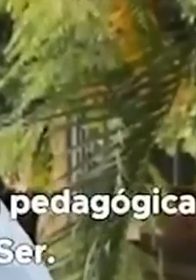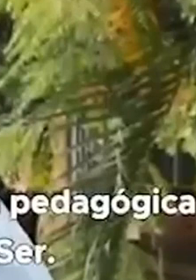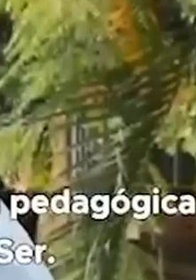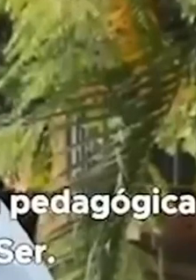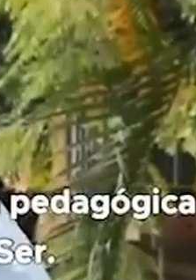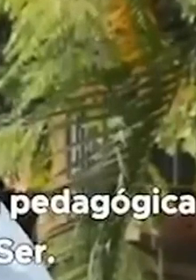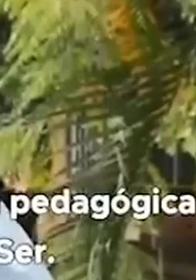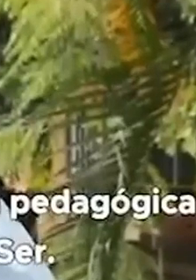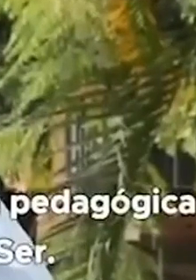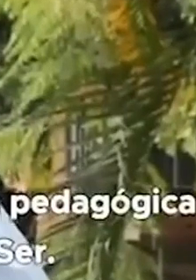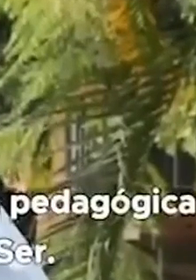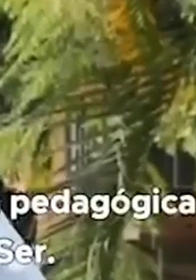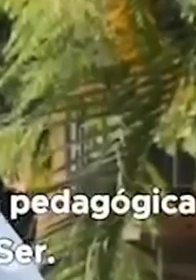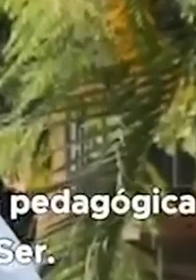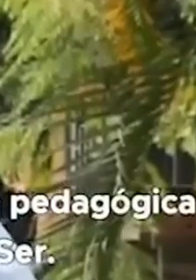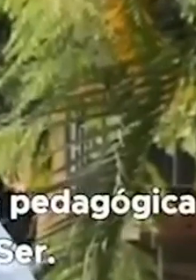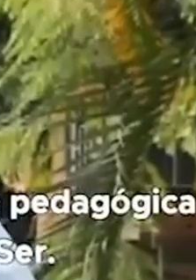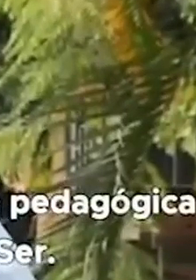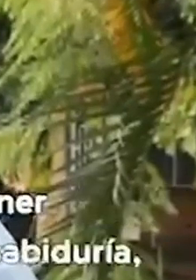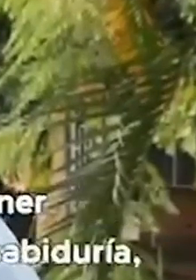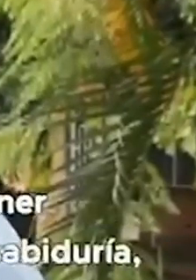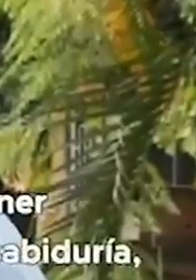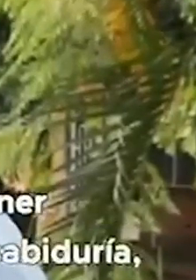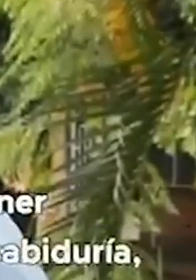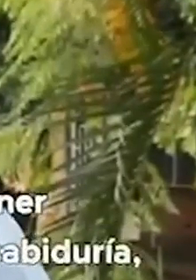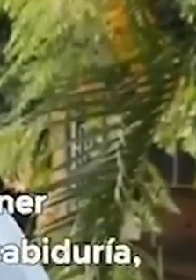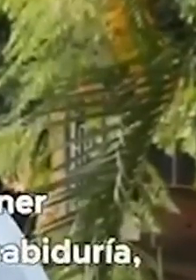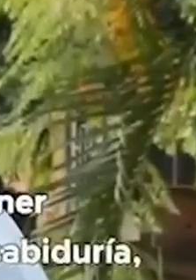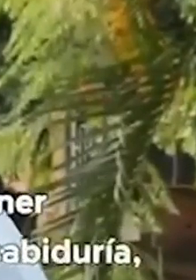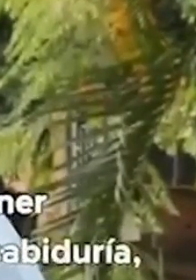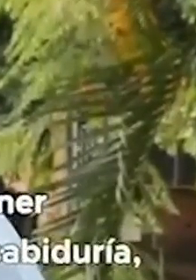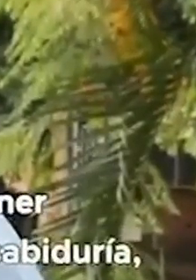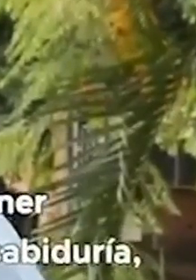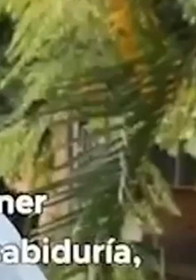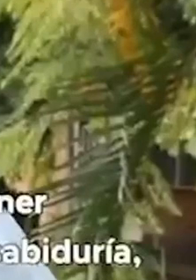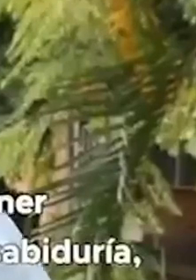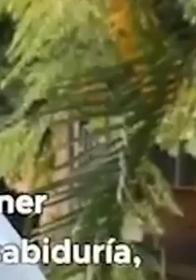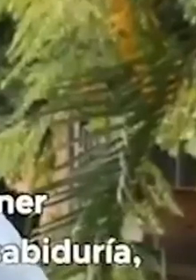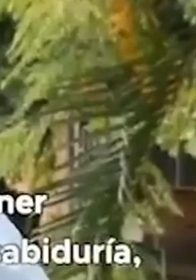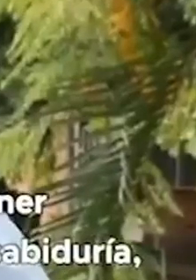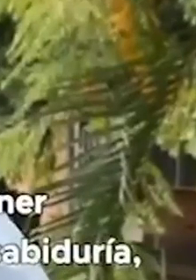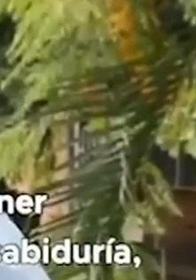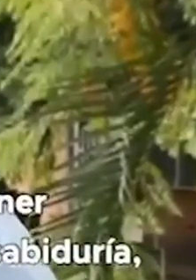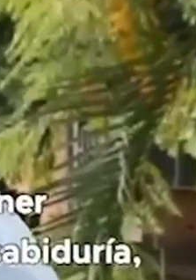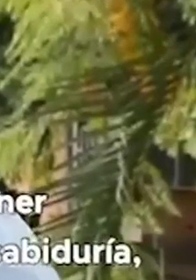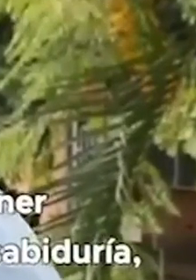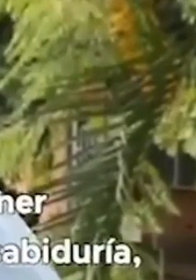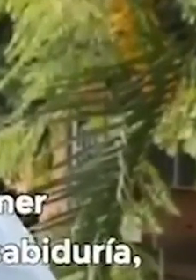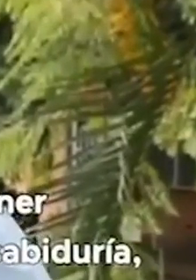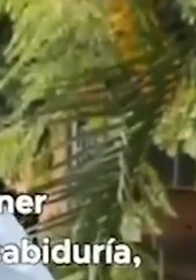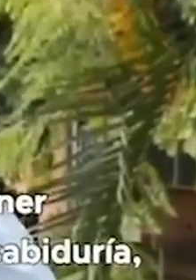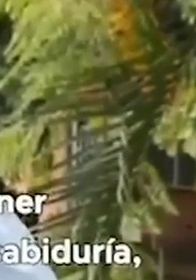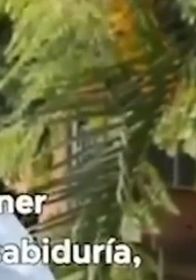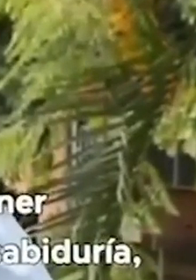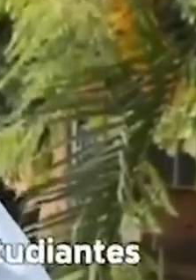pedagógica, con bases psicológicas y de formación del ser. Estoy convencida que volveremos a tener las aulas llenas, con